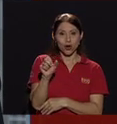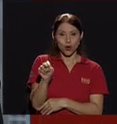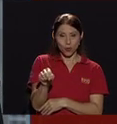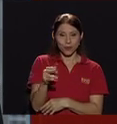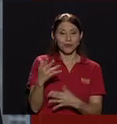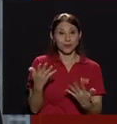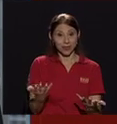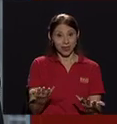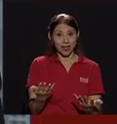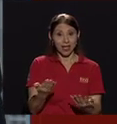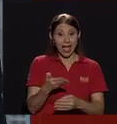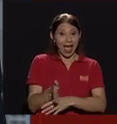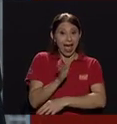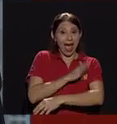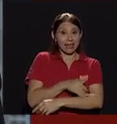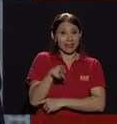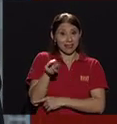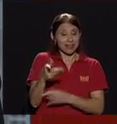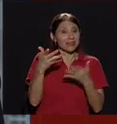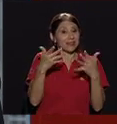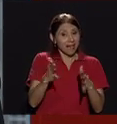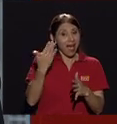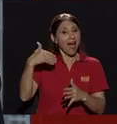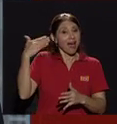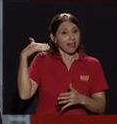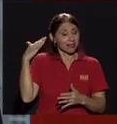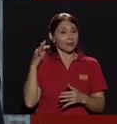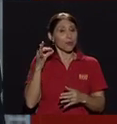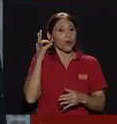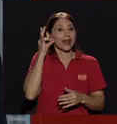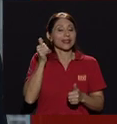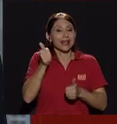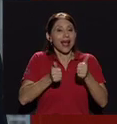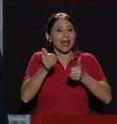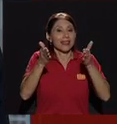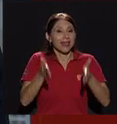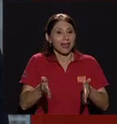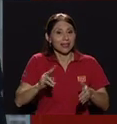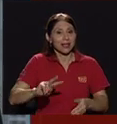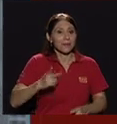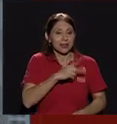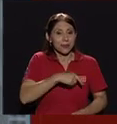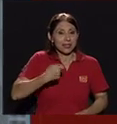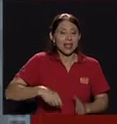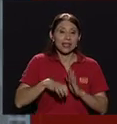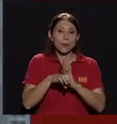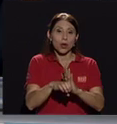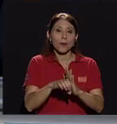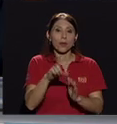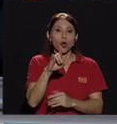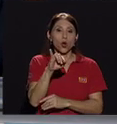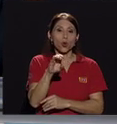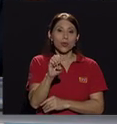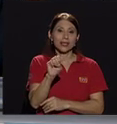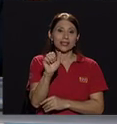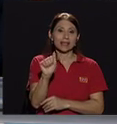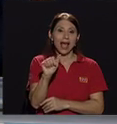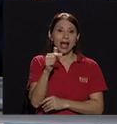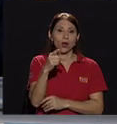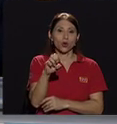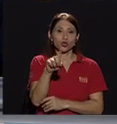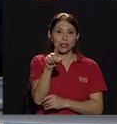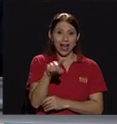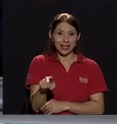Gendry. Antes de ellas había habido mujeres candidatas a la vicepresidencia como Luisa González, ¿verdad?, por el